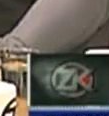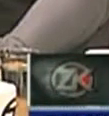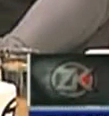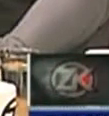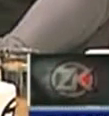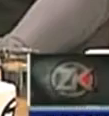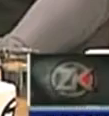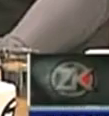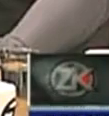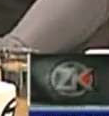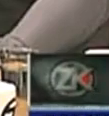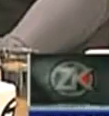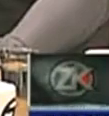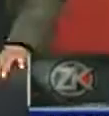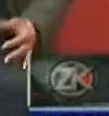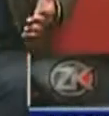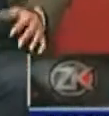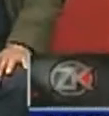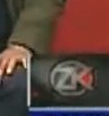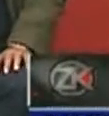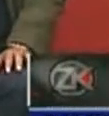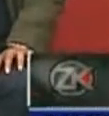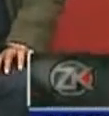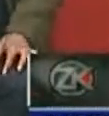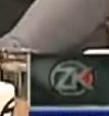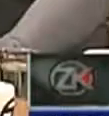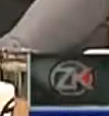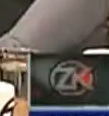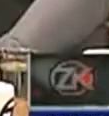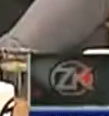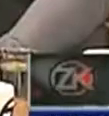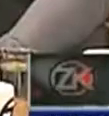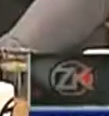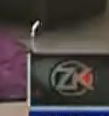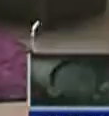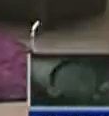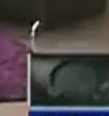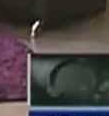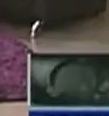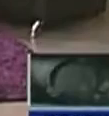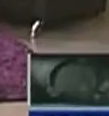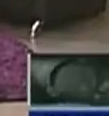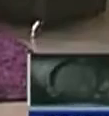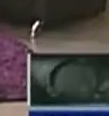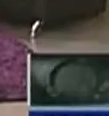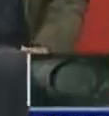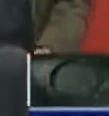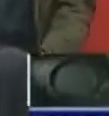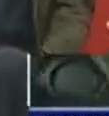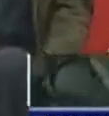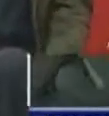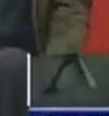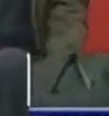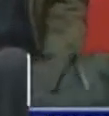la descalificaron porque tuvo muchos votos. Es una cosa muy extraña. Pero no fueron votos. ¡Que viva el Cocuy! Son después de las 12 de la noche. ¡Que viva el